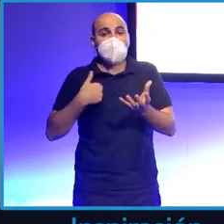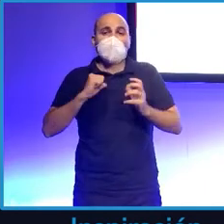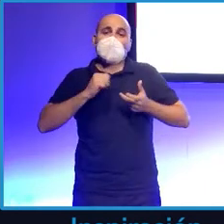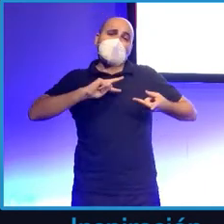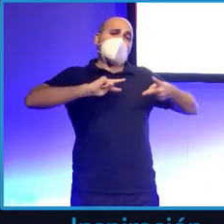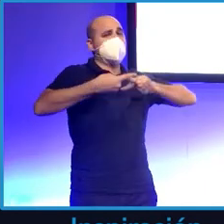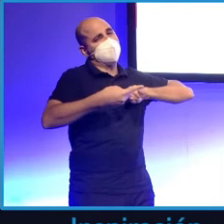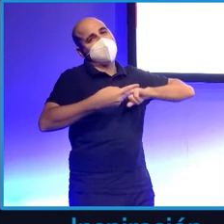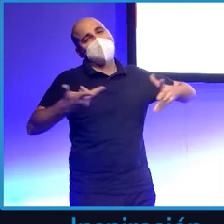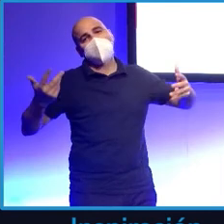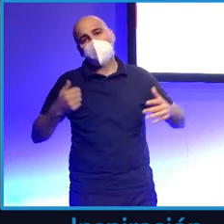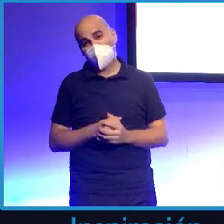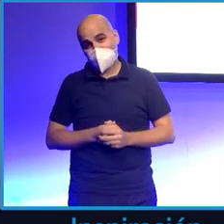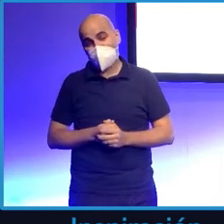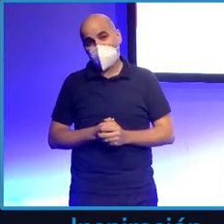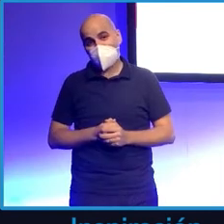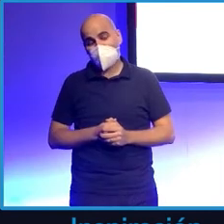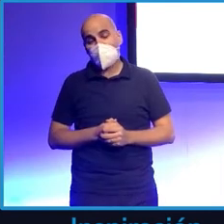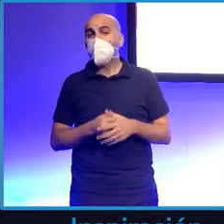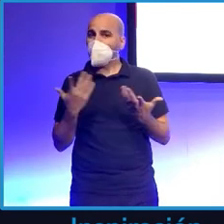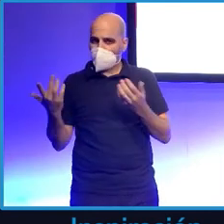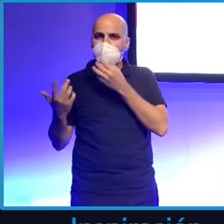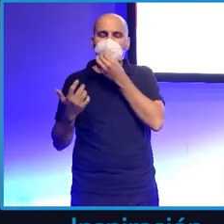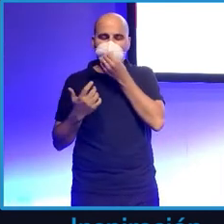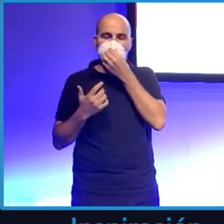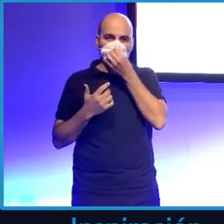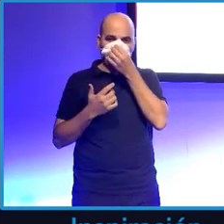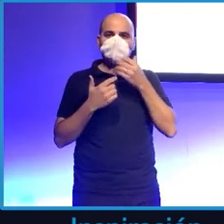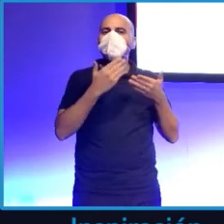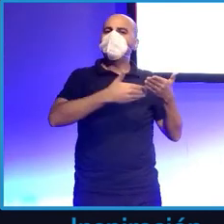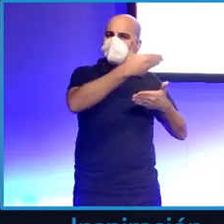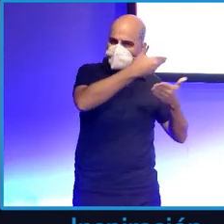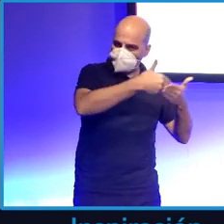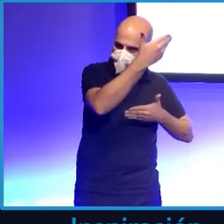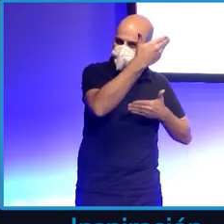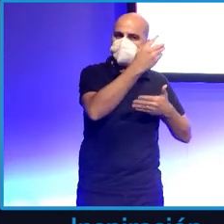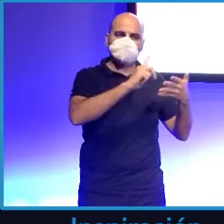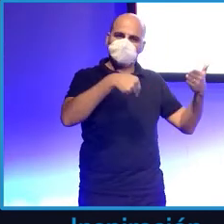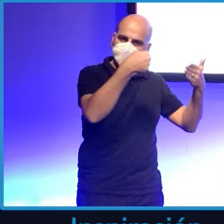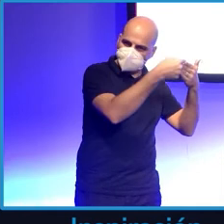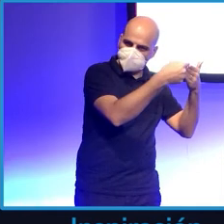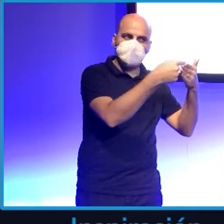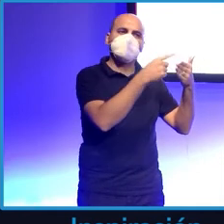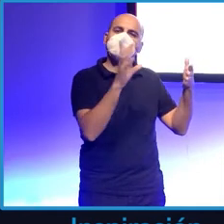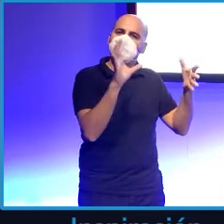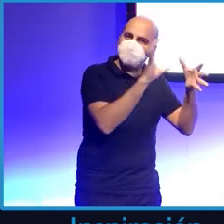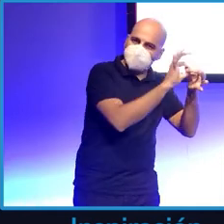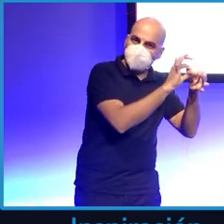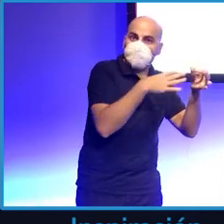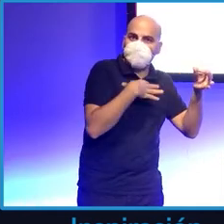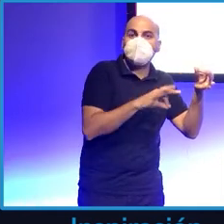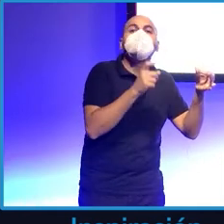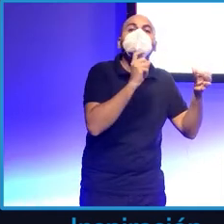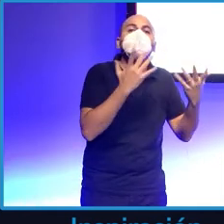esos links en periódicos que podemos conseguir de manera natural intentar picar algún periodista e intentar echarle morro